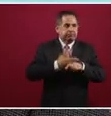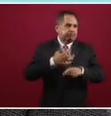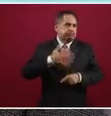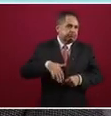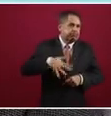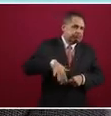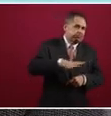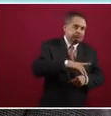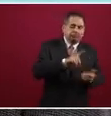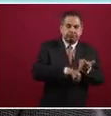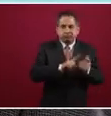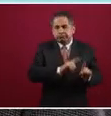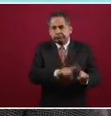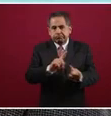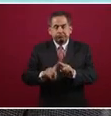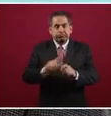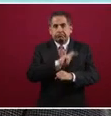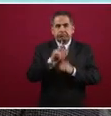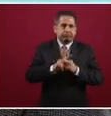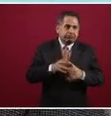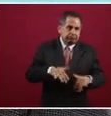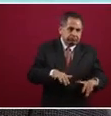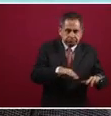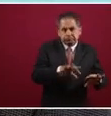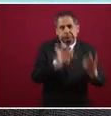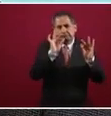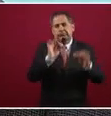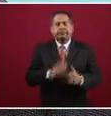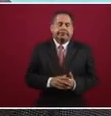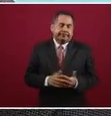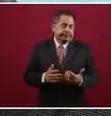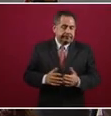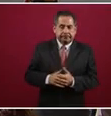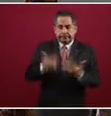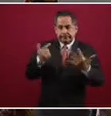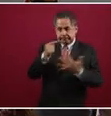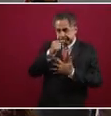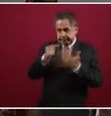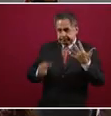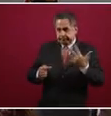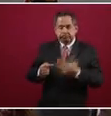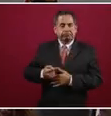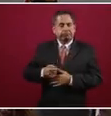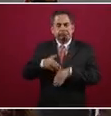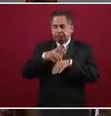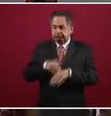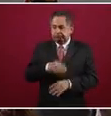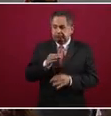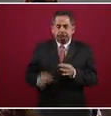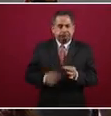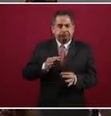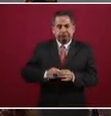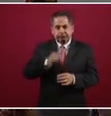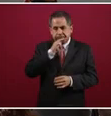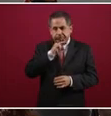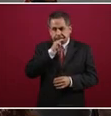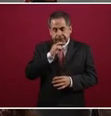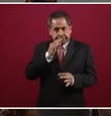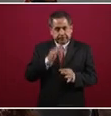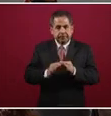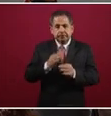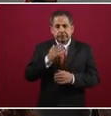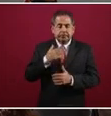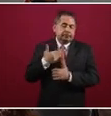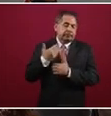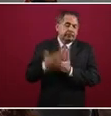de las personas en nuestro país esas siete instrucciones las aceptamos de inmediato y vendrán a fortalecer ya